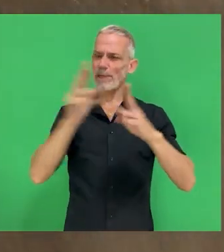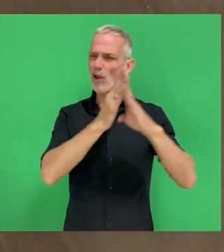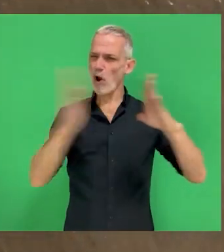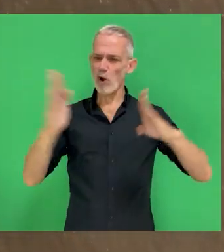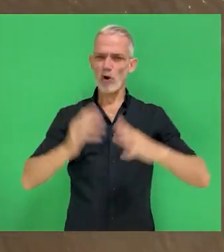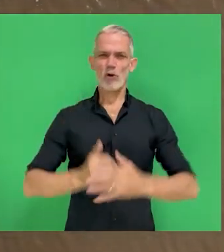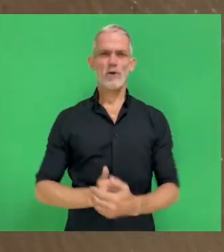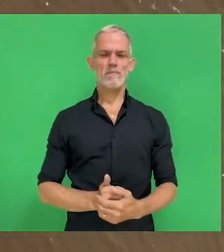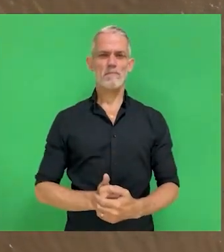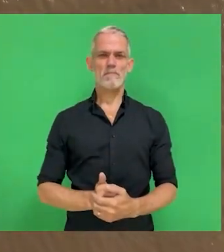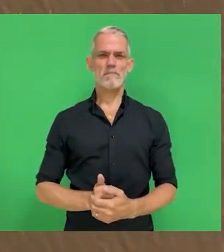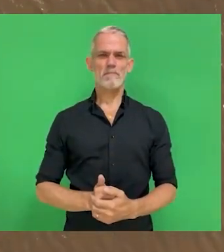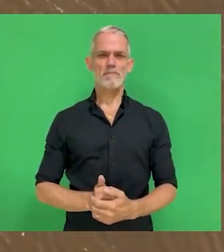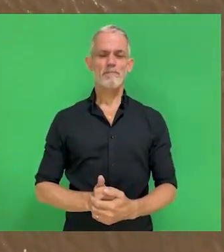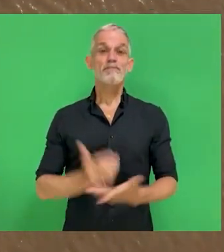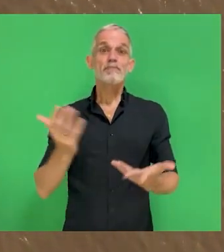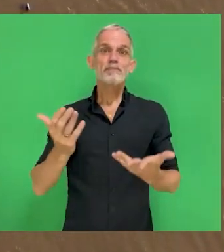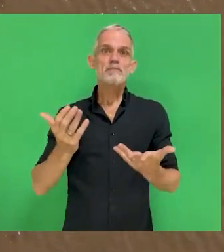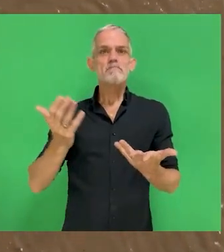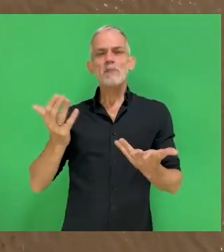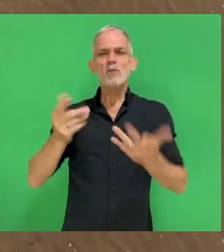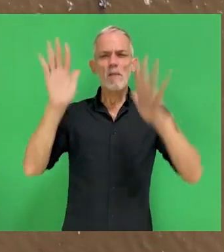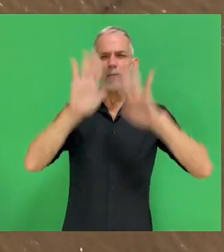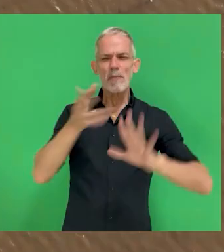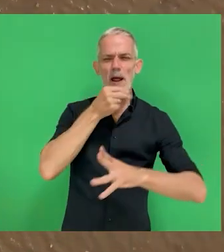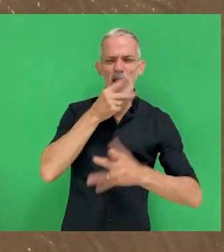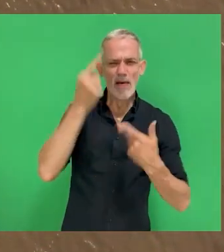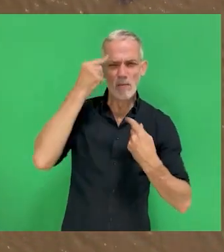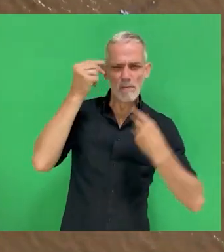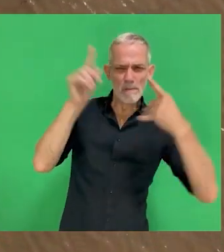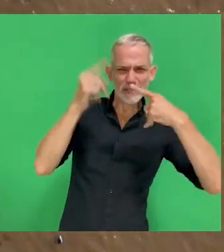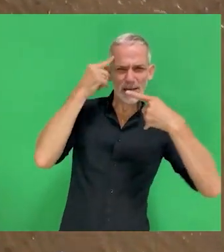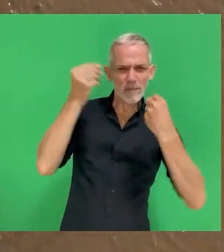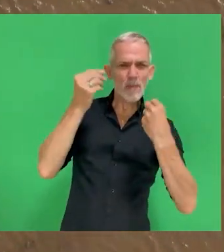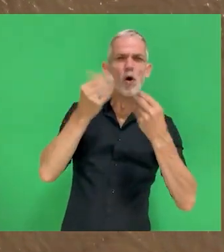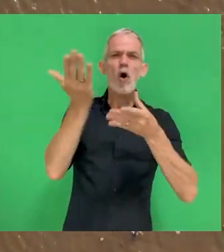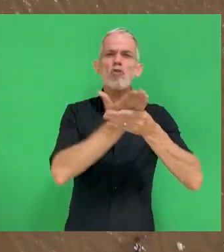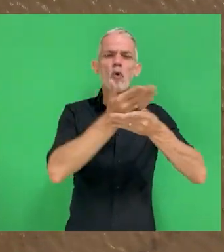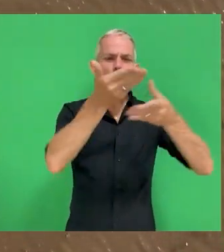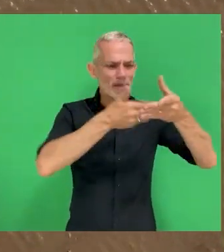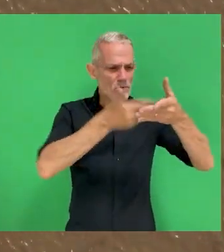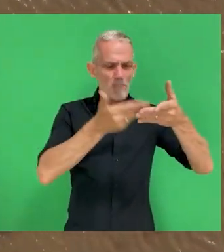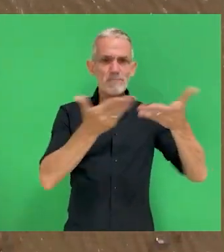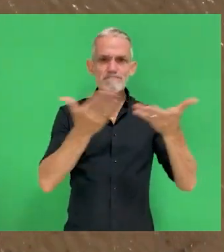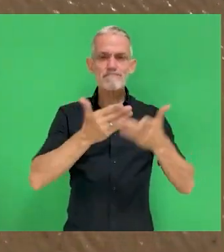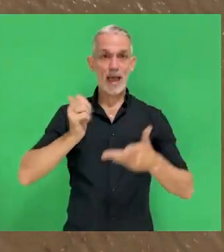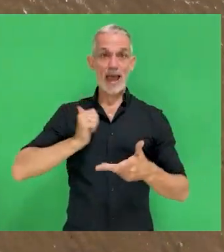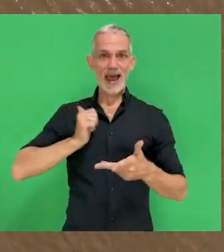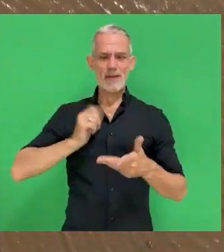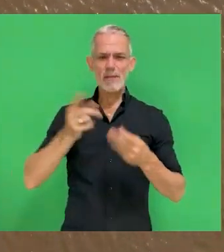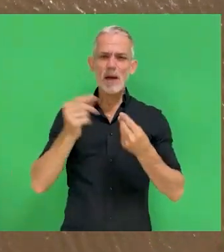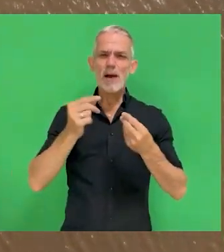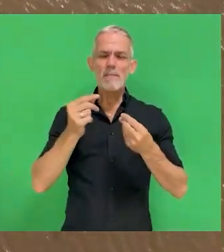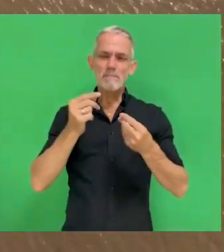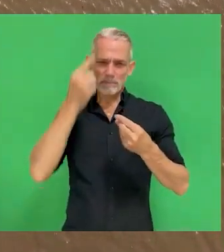aguas barrosas y la costa con escombros. Sin demasiada previsión de lo que luego se buscaría en esos documentos, las Fuerzas Armadas generaron,